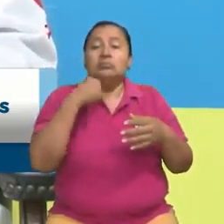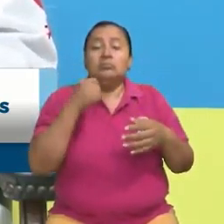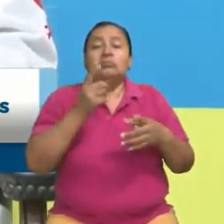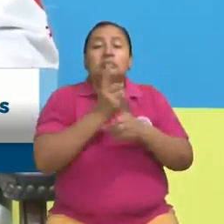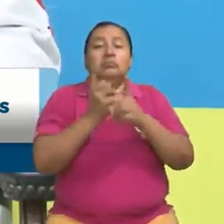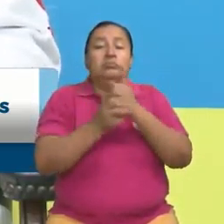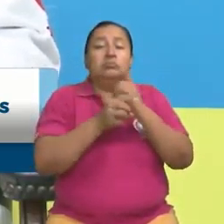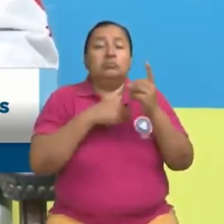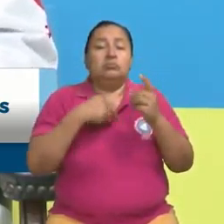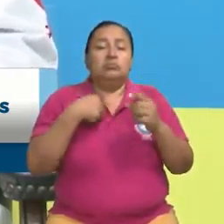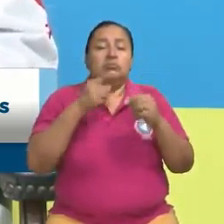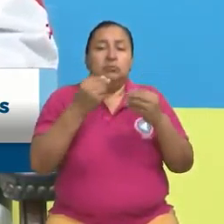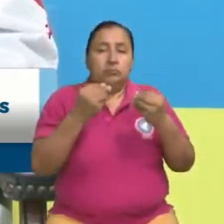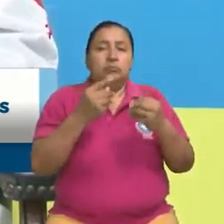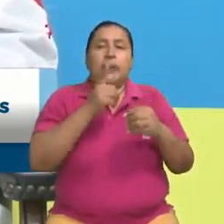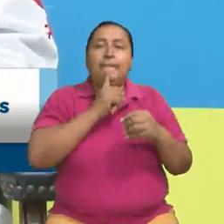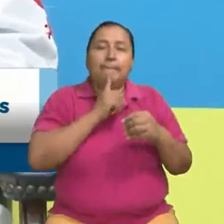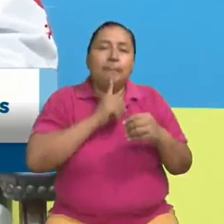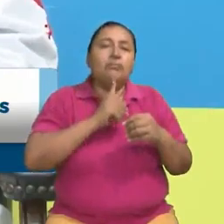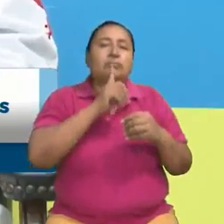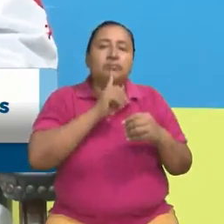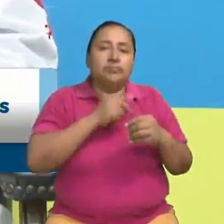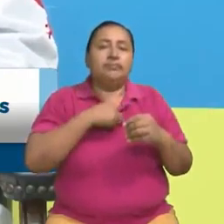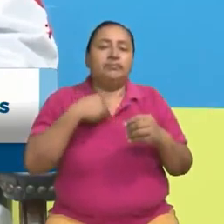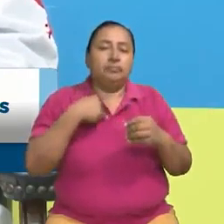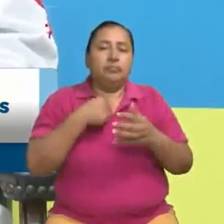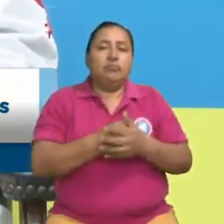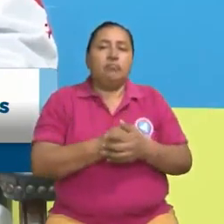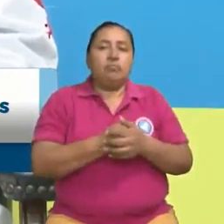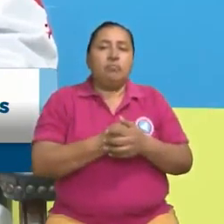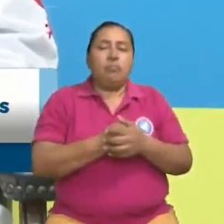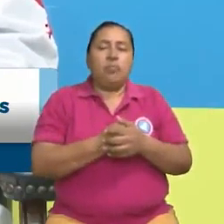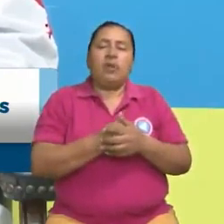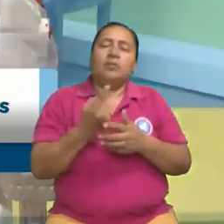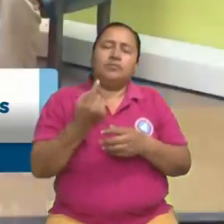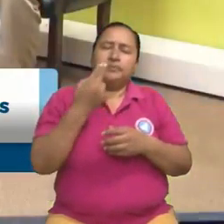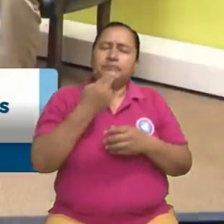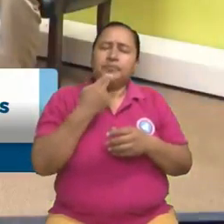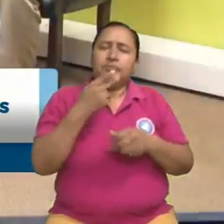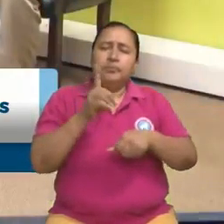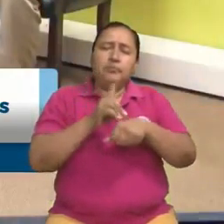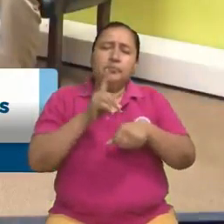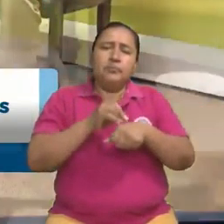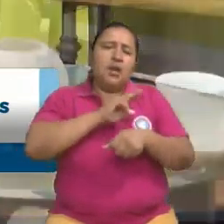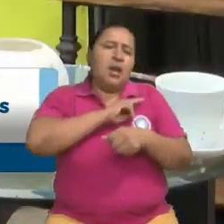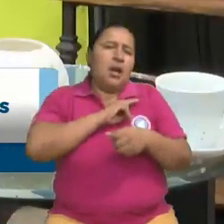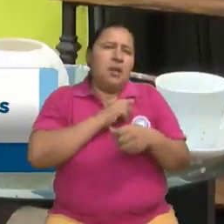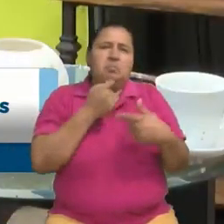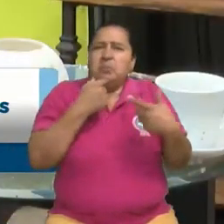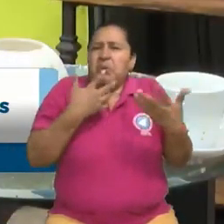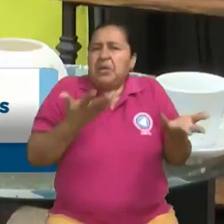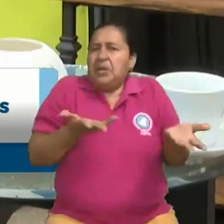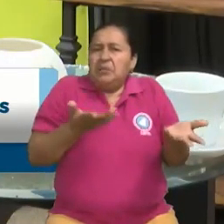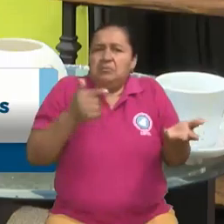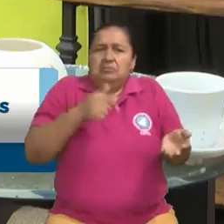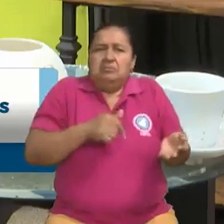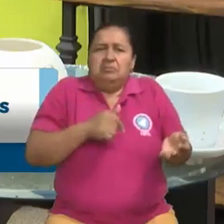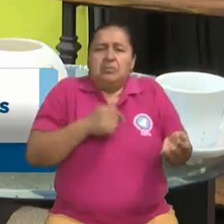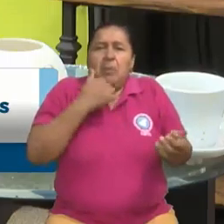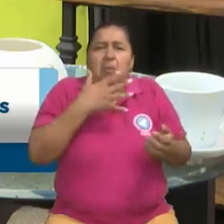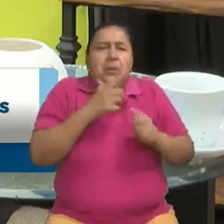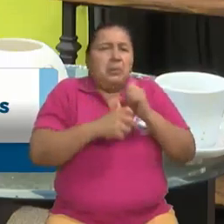tener es bastante paciencia para hacer, ¿no? ¿Hay un origen, doctor, científico, médico, que explique el origen